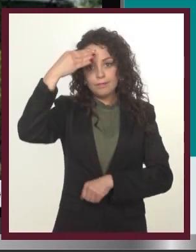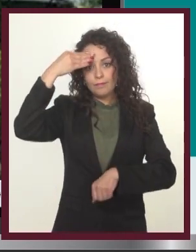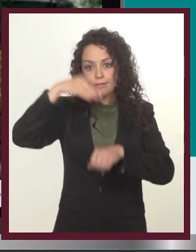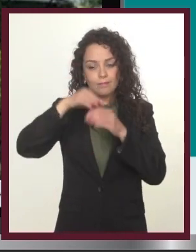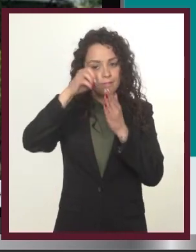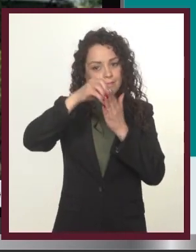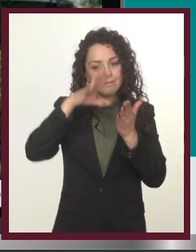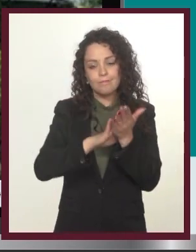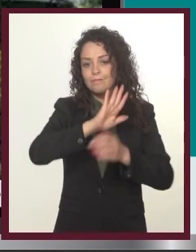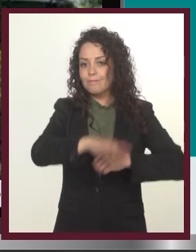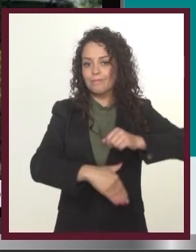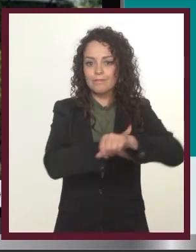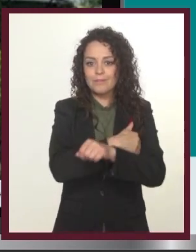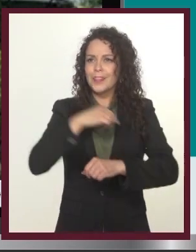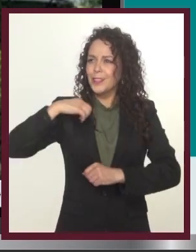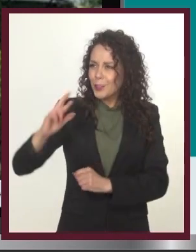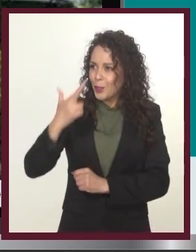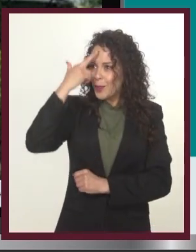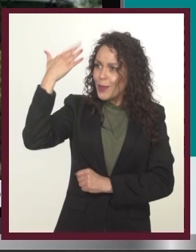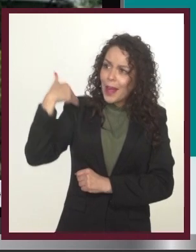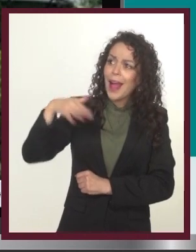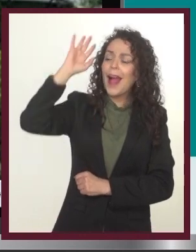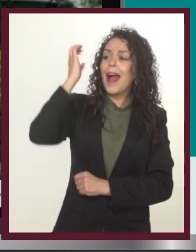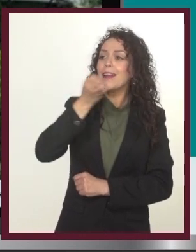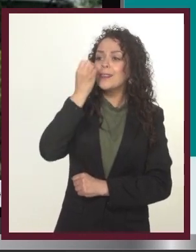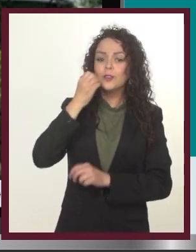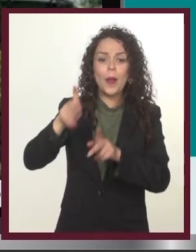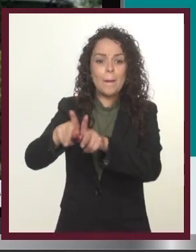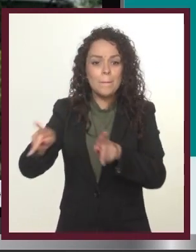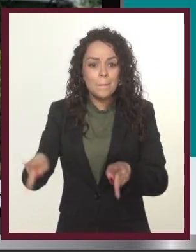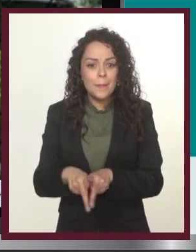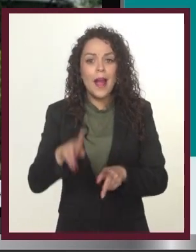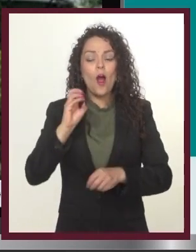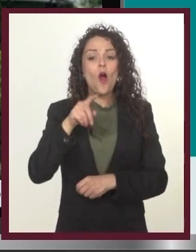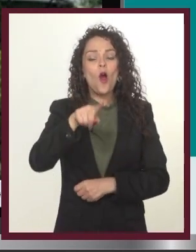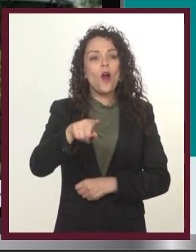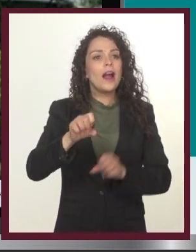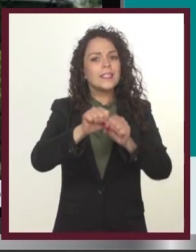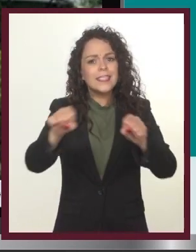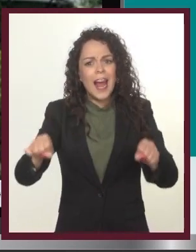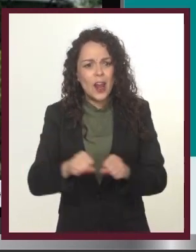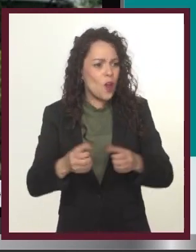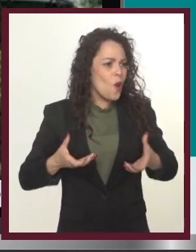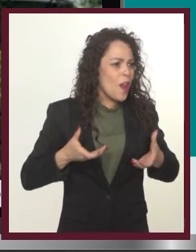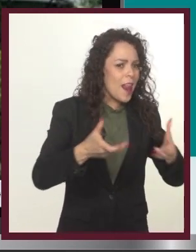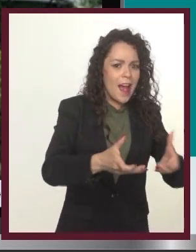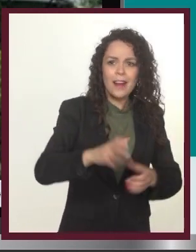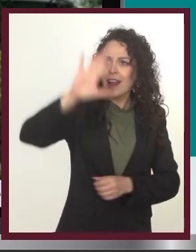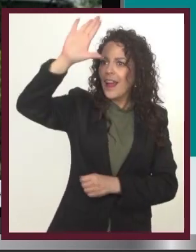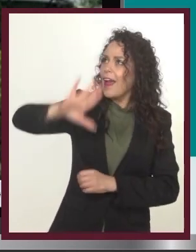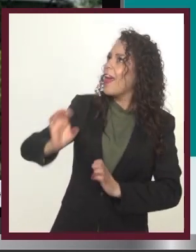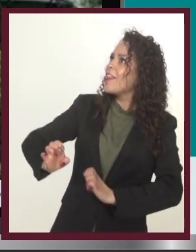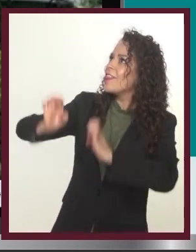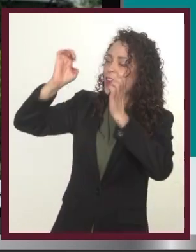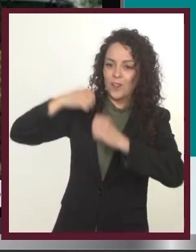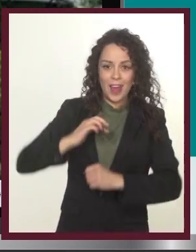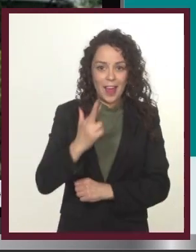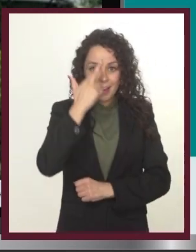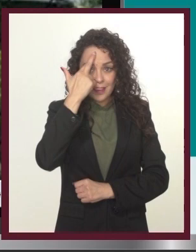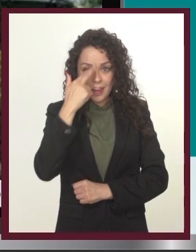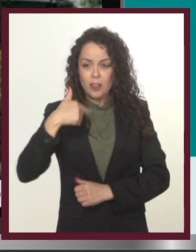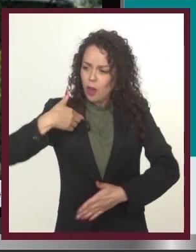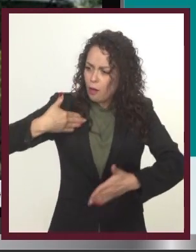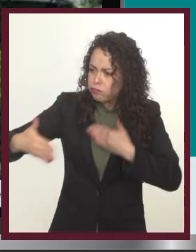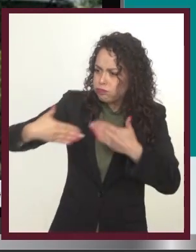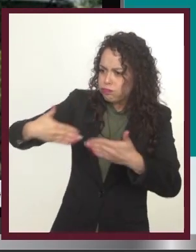de tu memoria, porque con el tiempo vas a decir, me acuerdo del patio de la escuela y te acuerdas del salón y de la calle cómo era y la fachada del edificio y cómo me iba